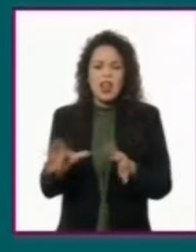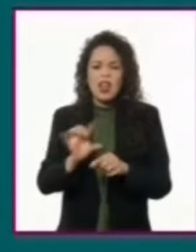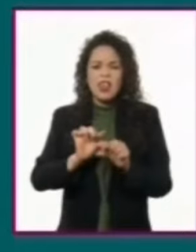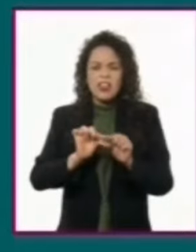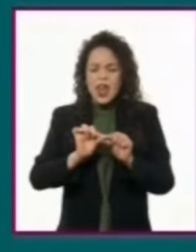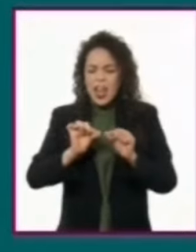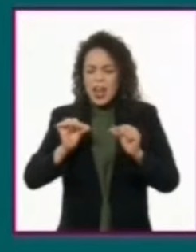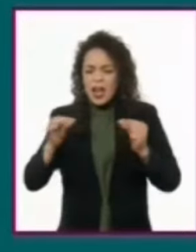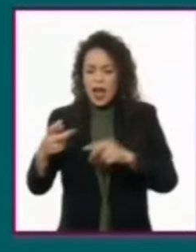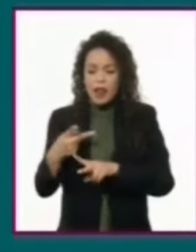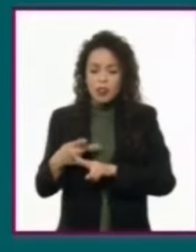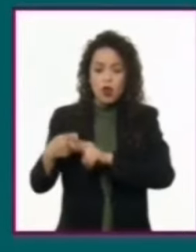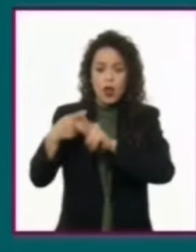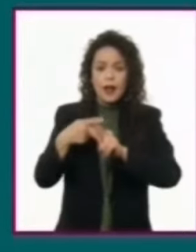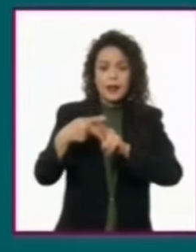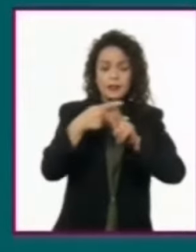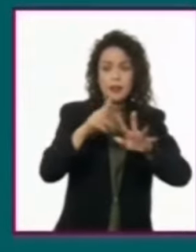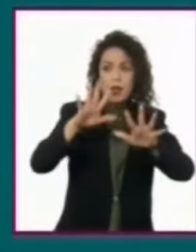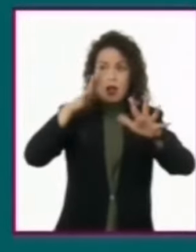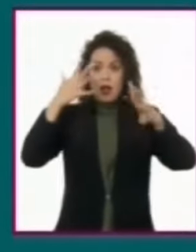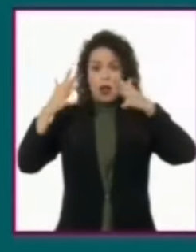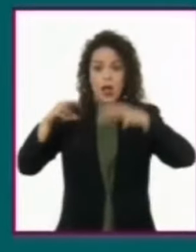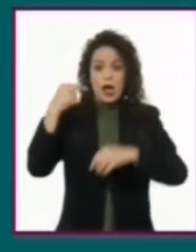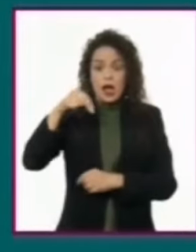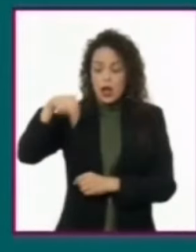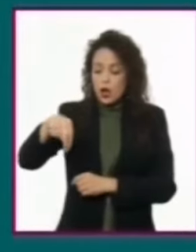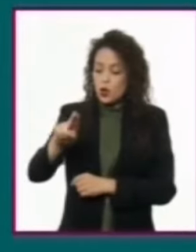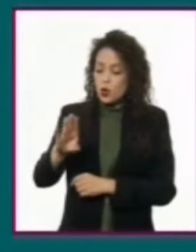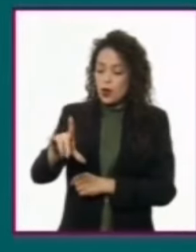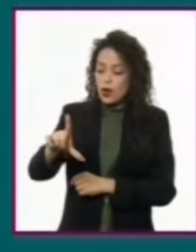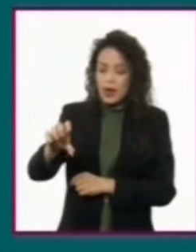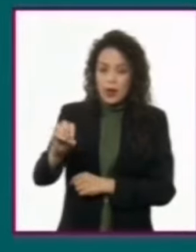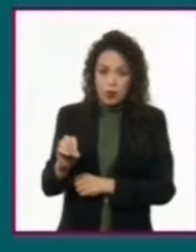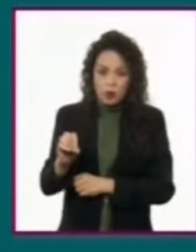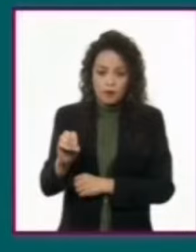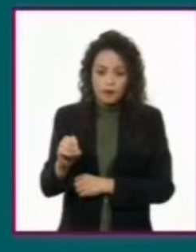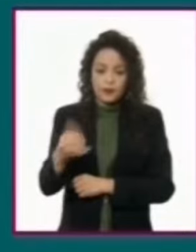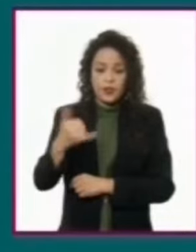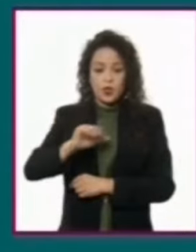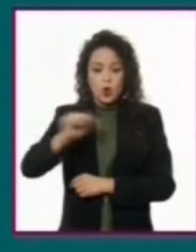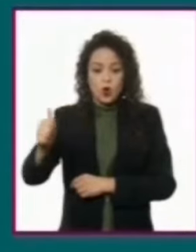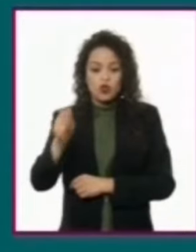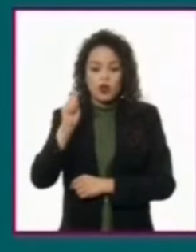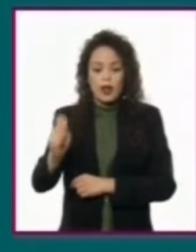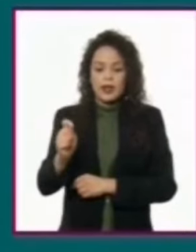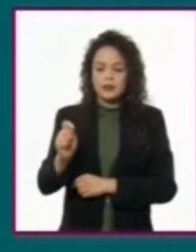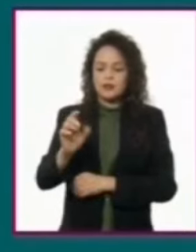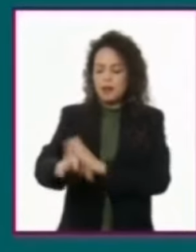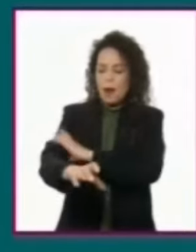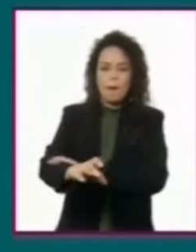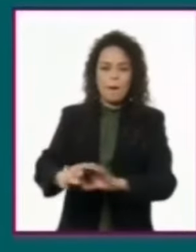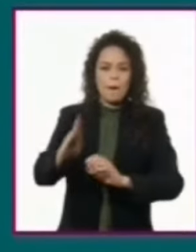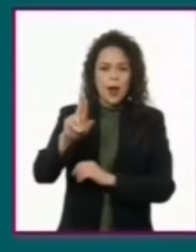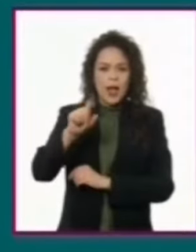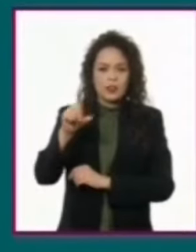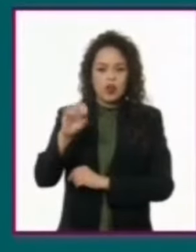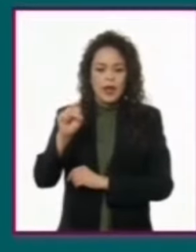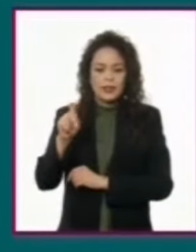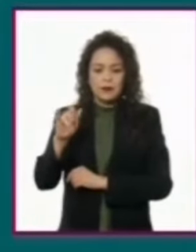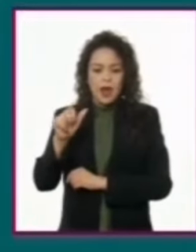estrellas con bulbos brillantes llamados núcleos y unos brazos espirales que se envuelven alrededor de